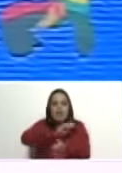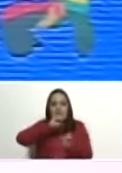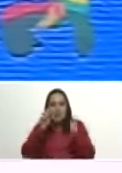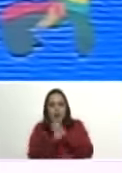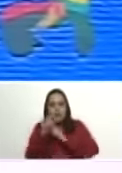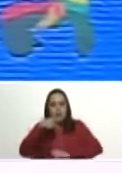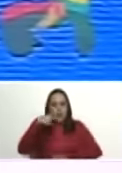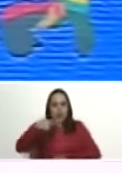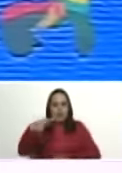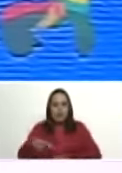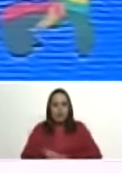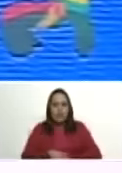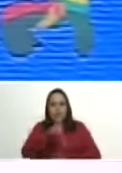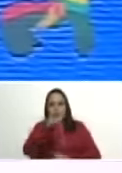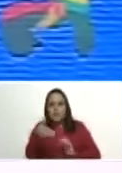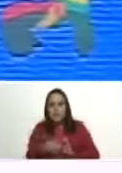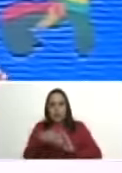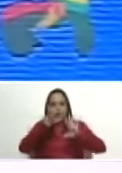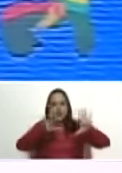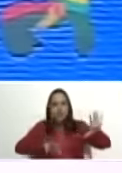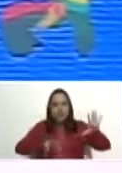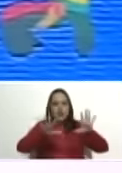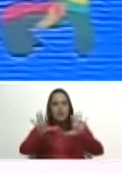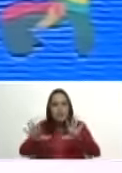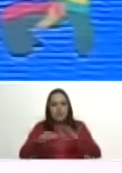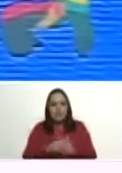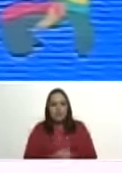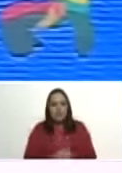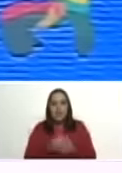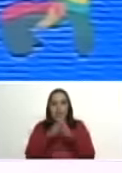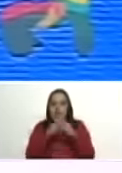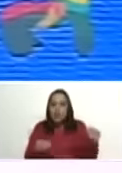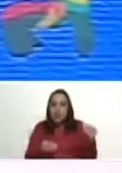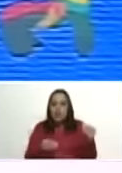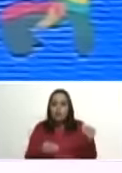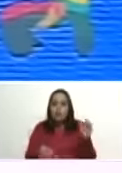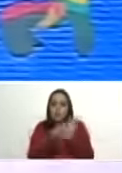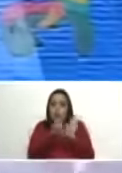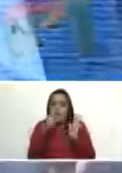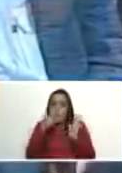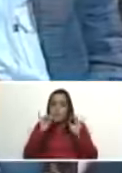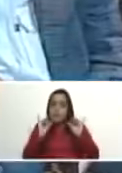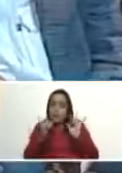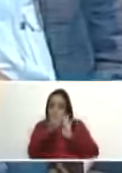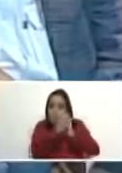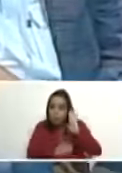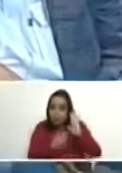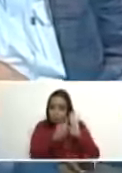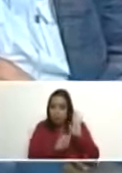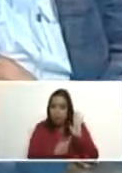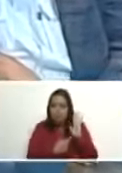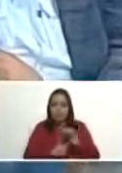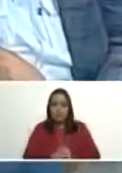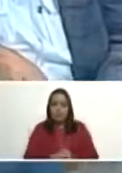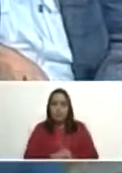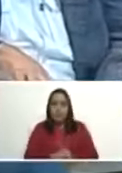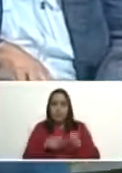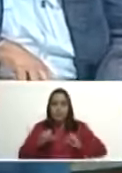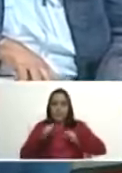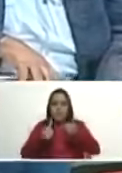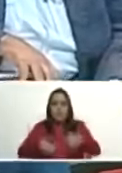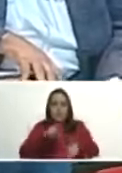transformación política de 1810. Todas nuestras constituciones dicen eso. Por eso el arranque central de la etapa